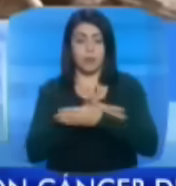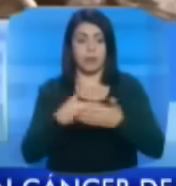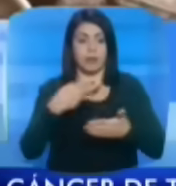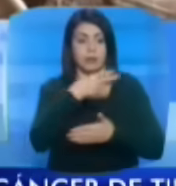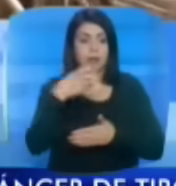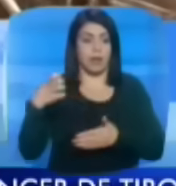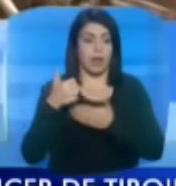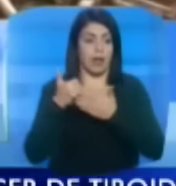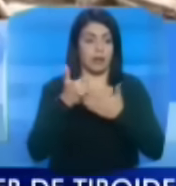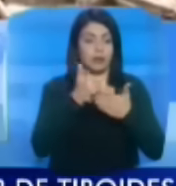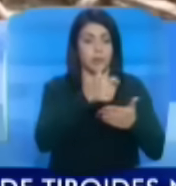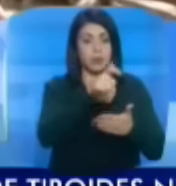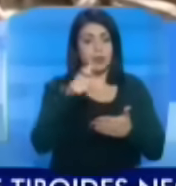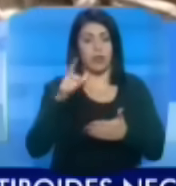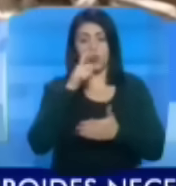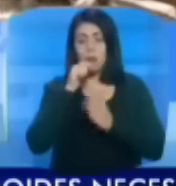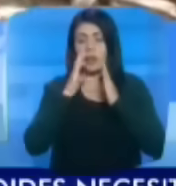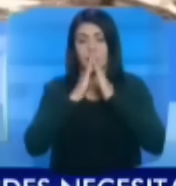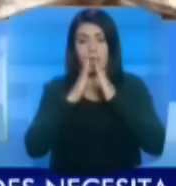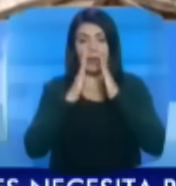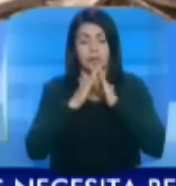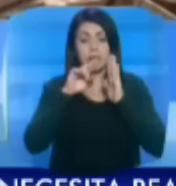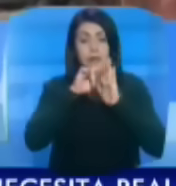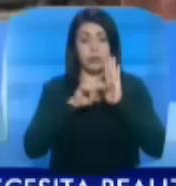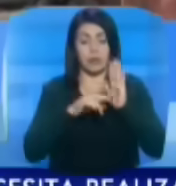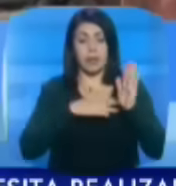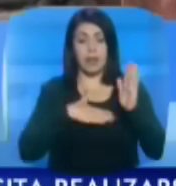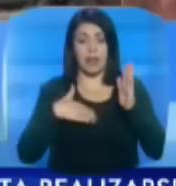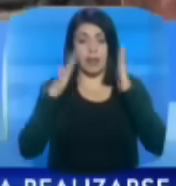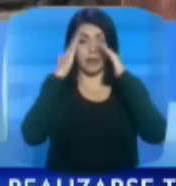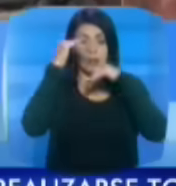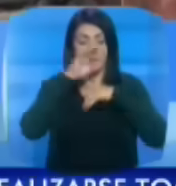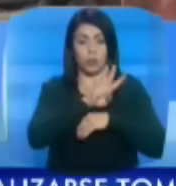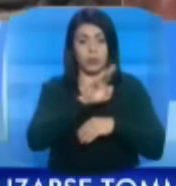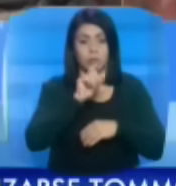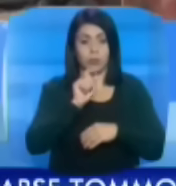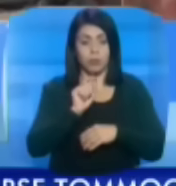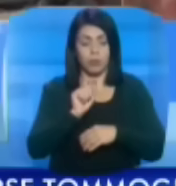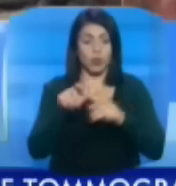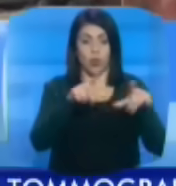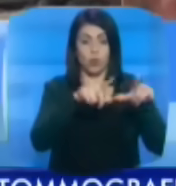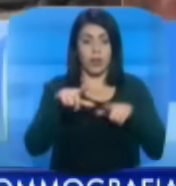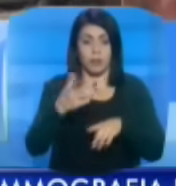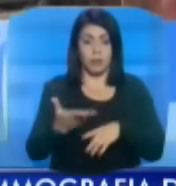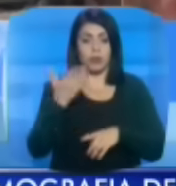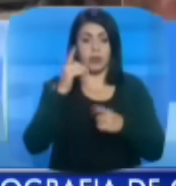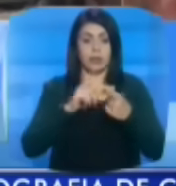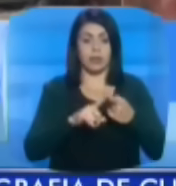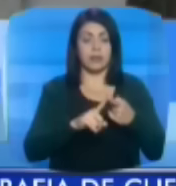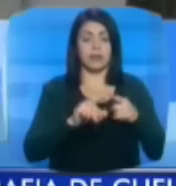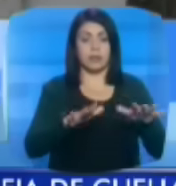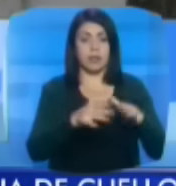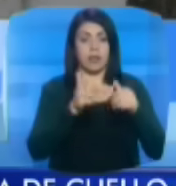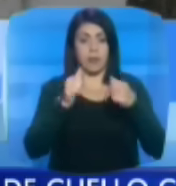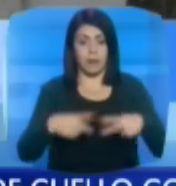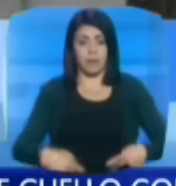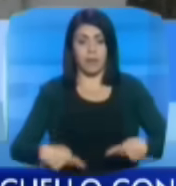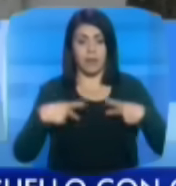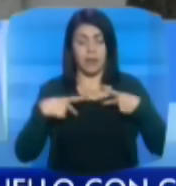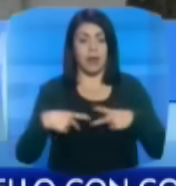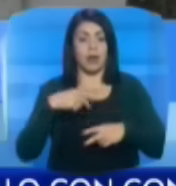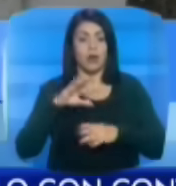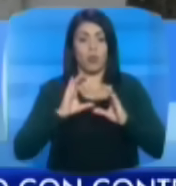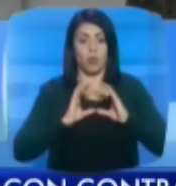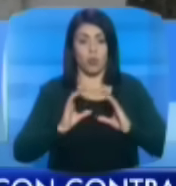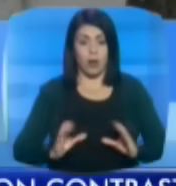euros en ayuda para los damnificados. Con esta medida buscan atender cuatro puntos importantes, como lo son salvar vidas, recuperar el